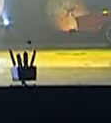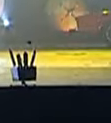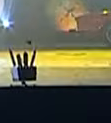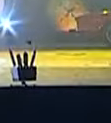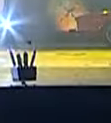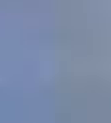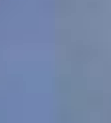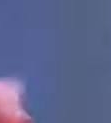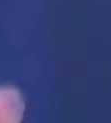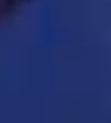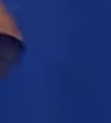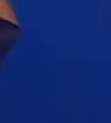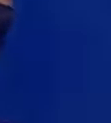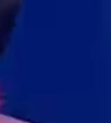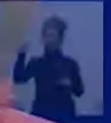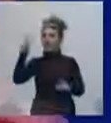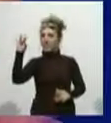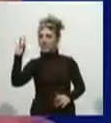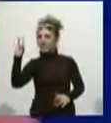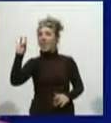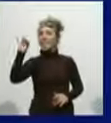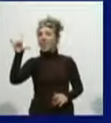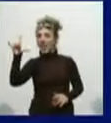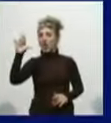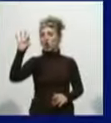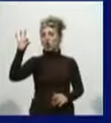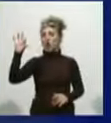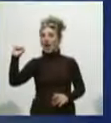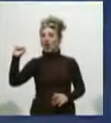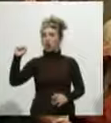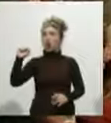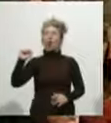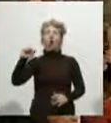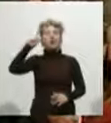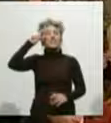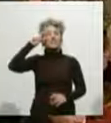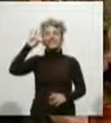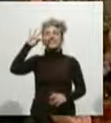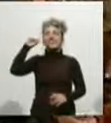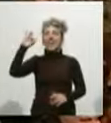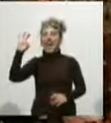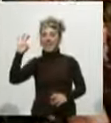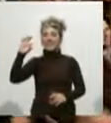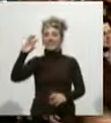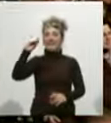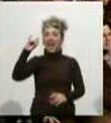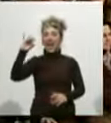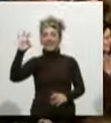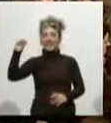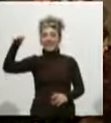Eduardo David del Rosario, drag, y Sia Taisma, con esta fantasía, ¡ay, Dios